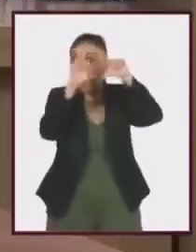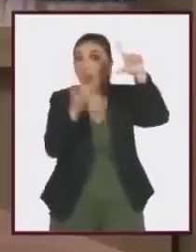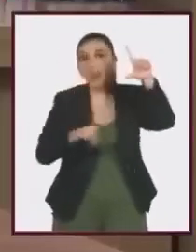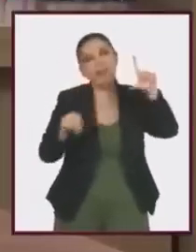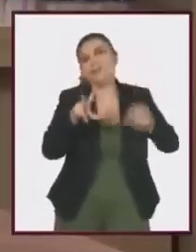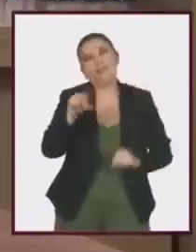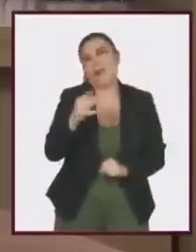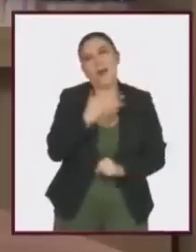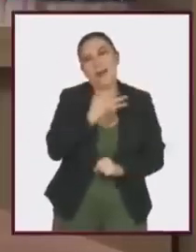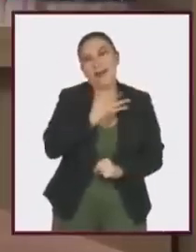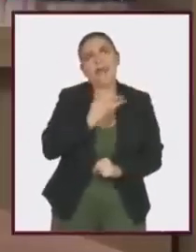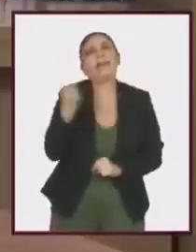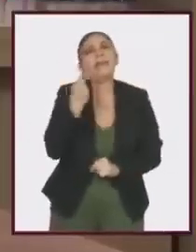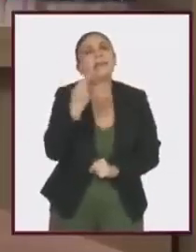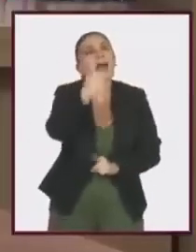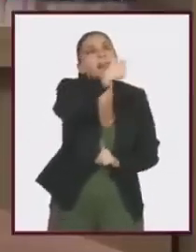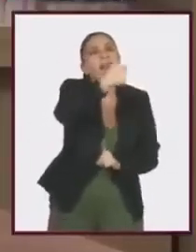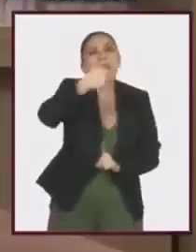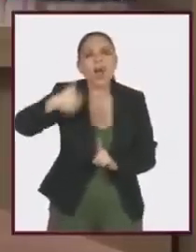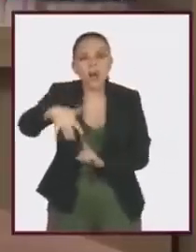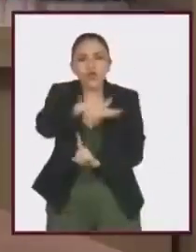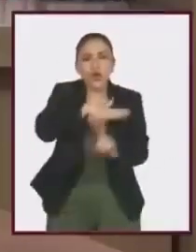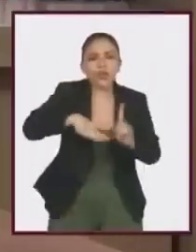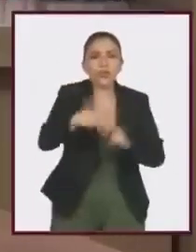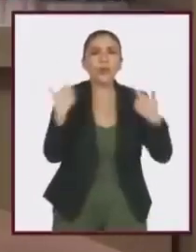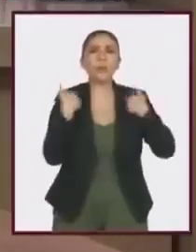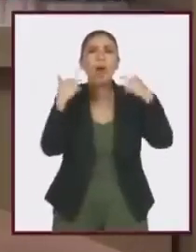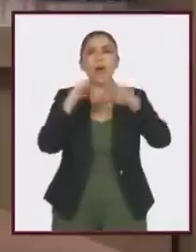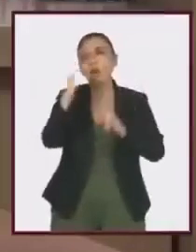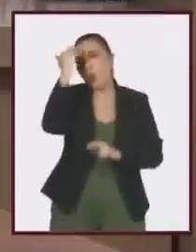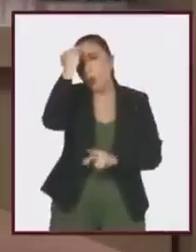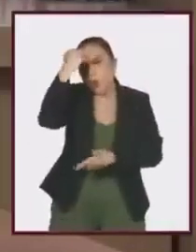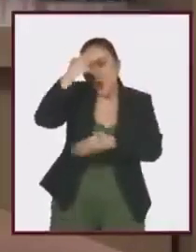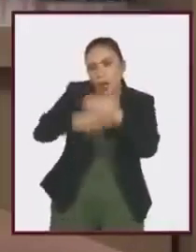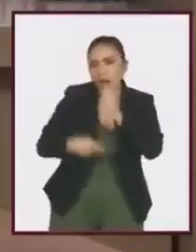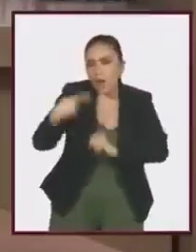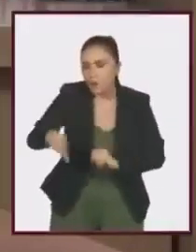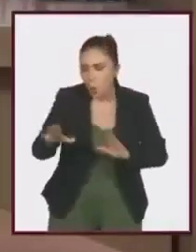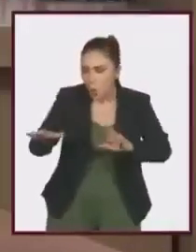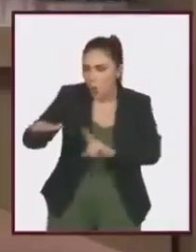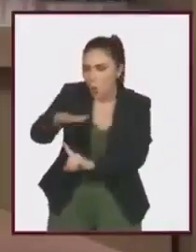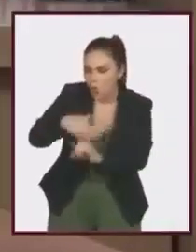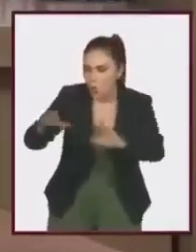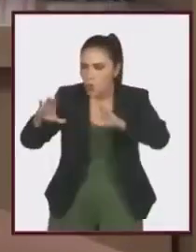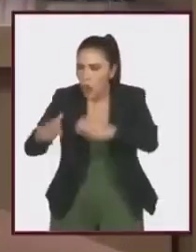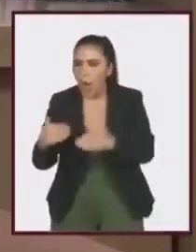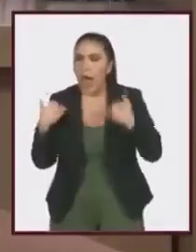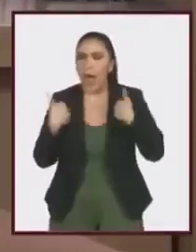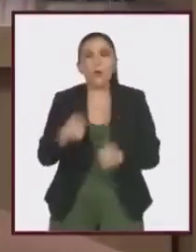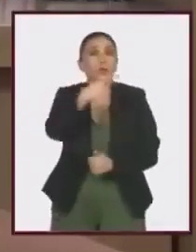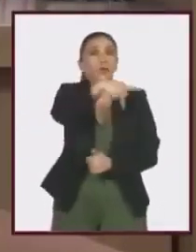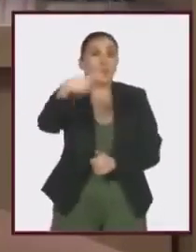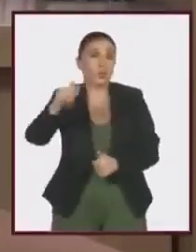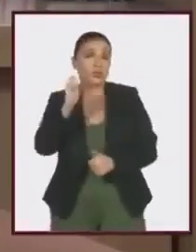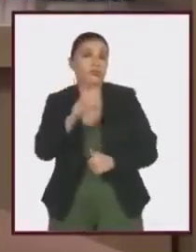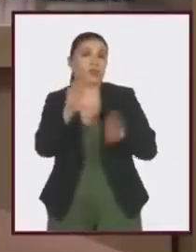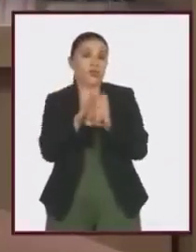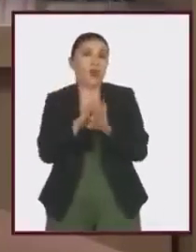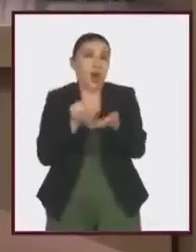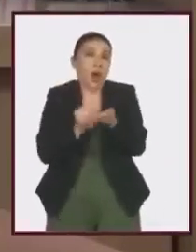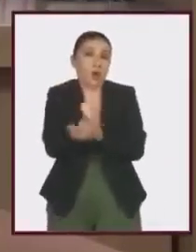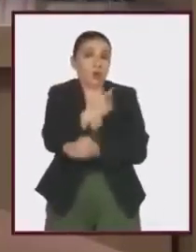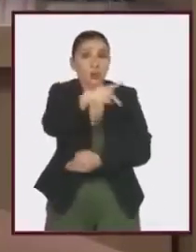requieren contextualizarse por los docentes en el ejercicio de esta autonomía profesional y que nos